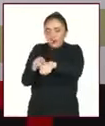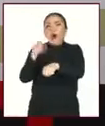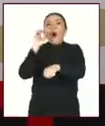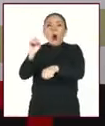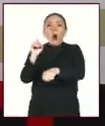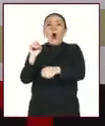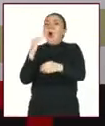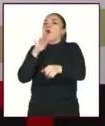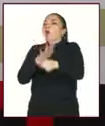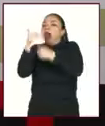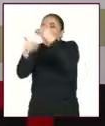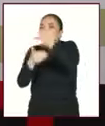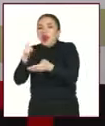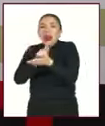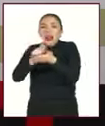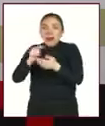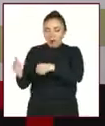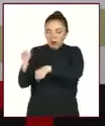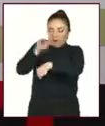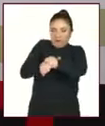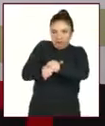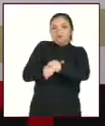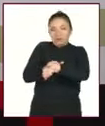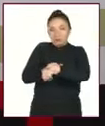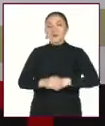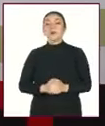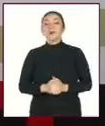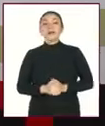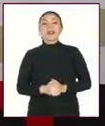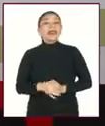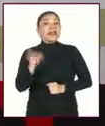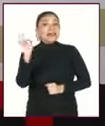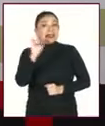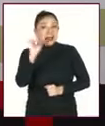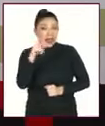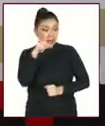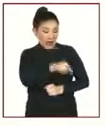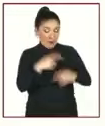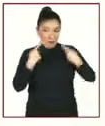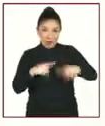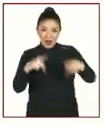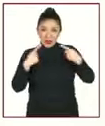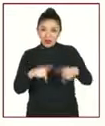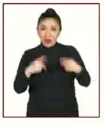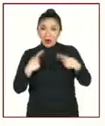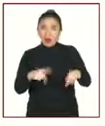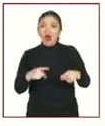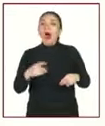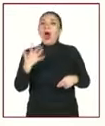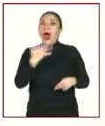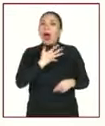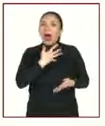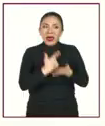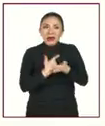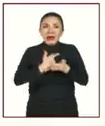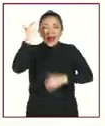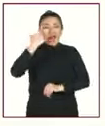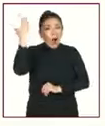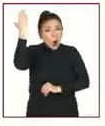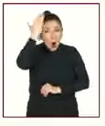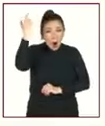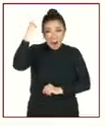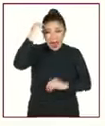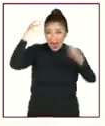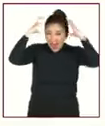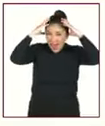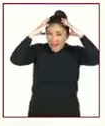limpia que tengamos a la mano. En caso de que un paciente o una persona sufra un golpe en la cabeza, aquí